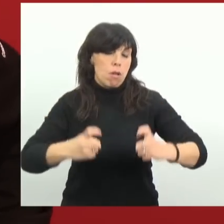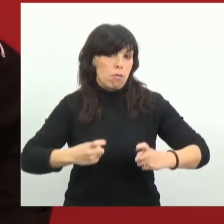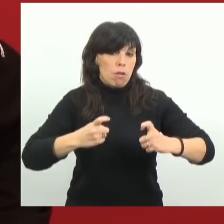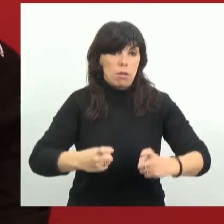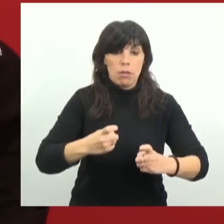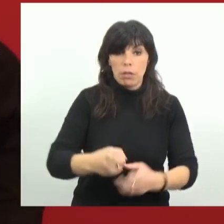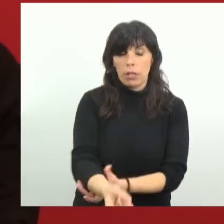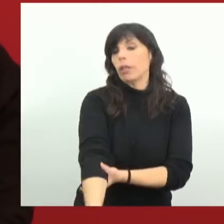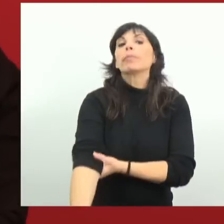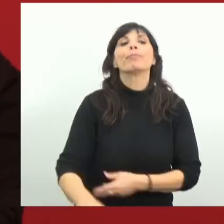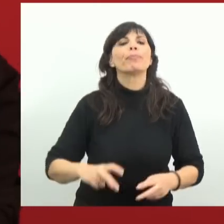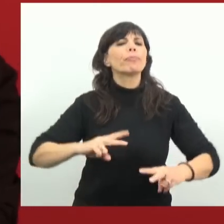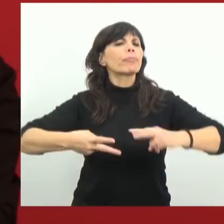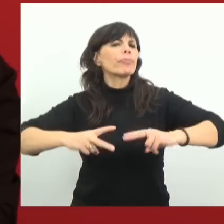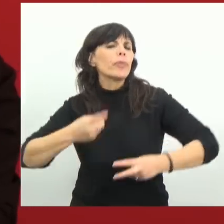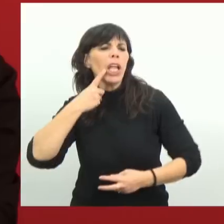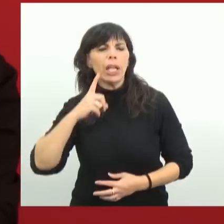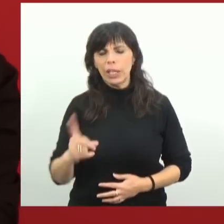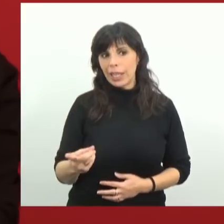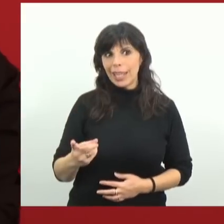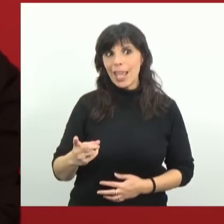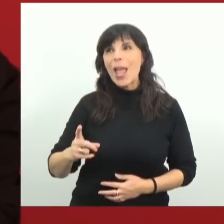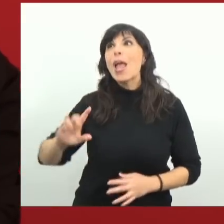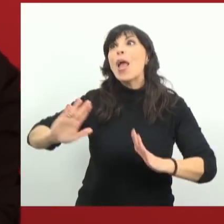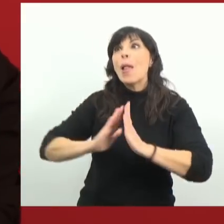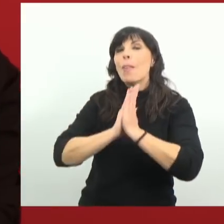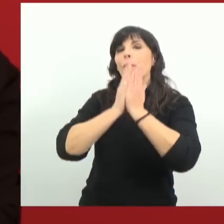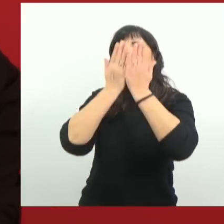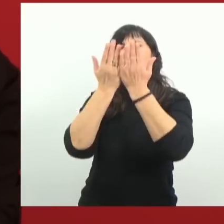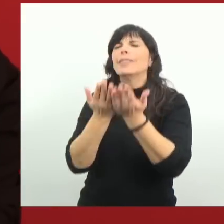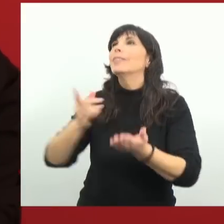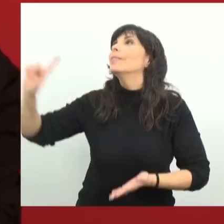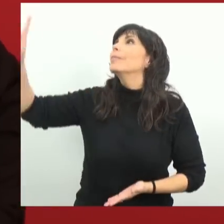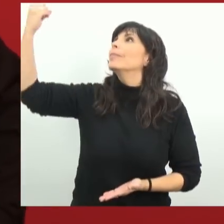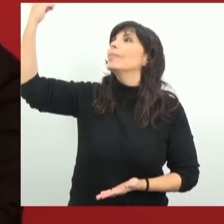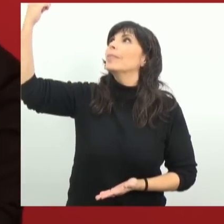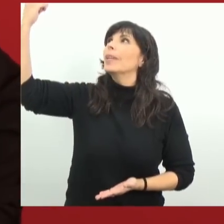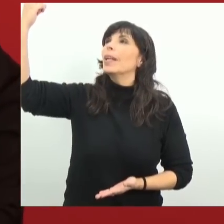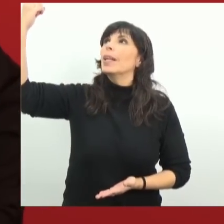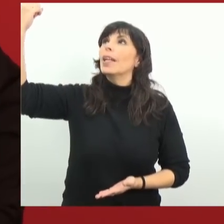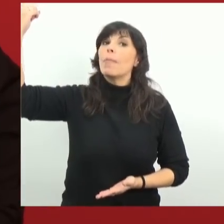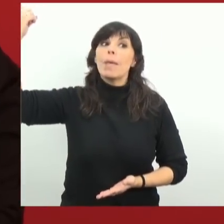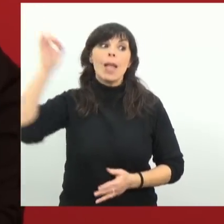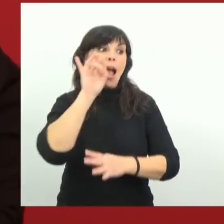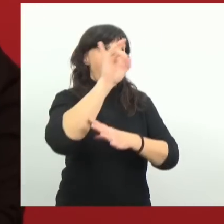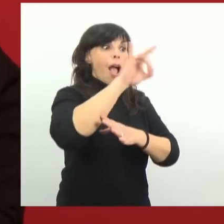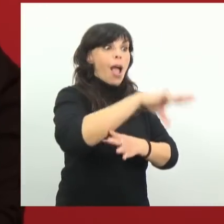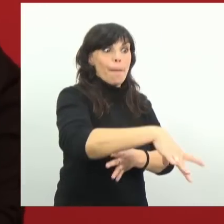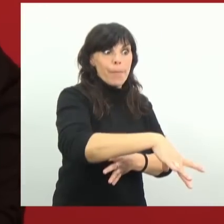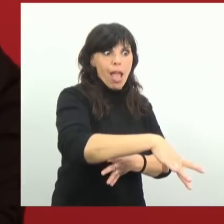Cuando alguno oye la palabra enviada del cielo, que contiene el reino,